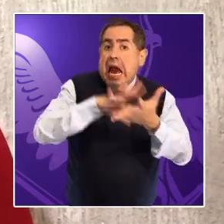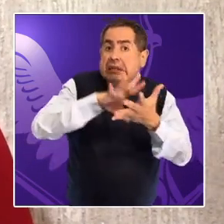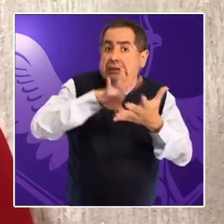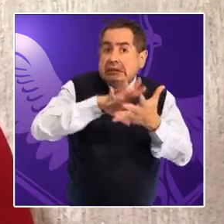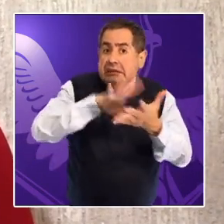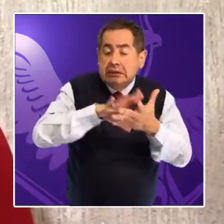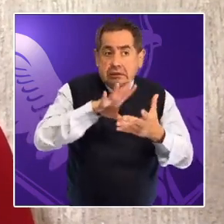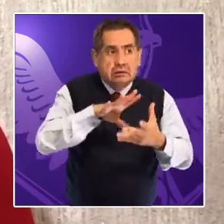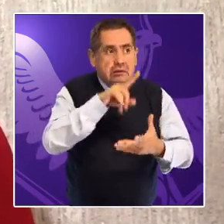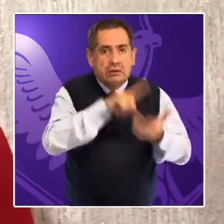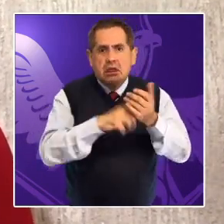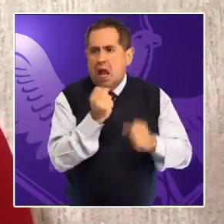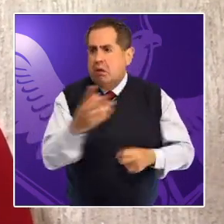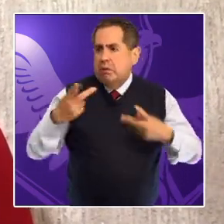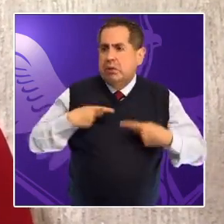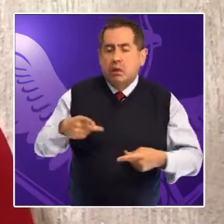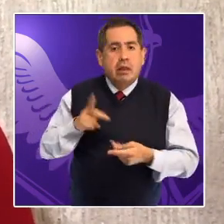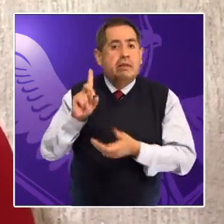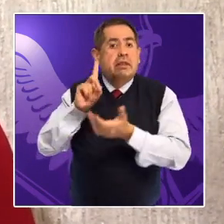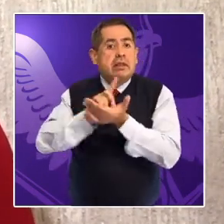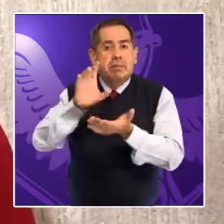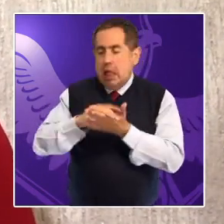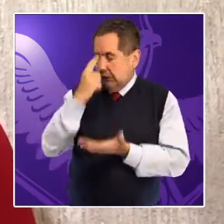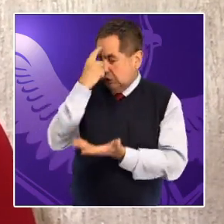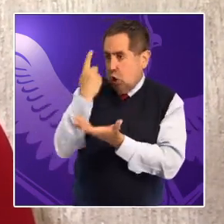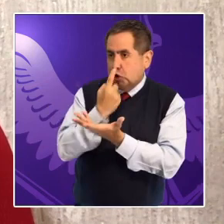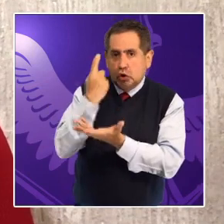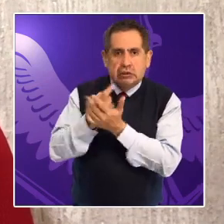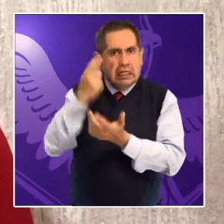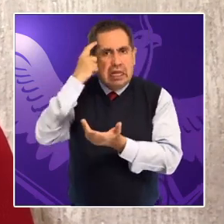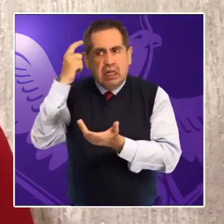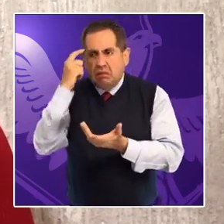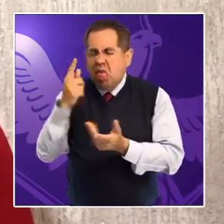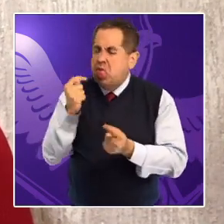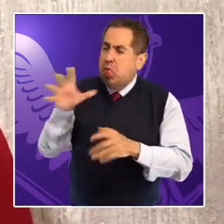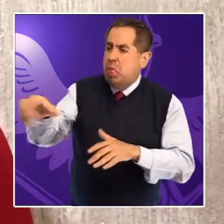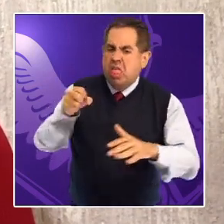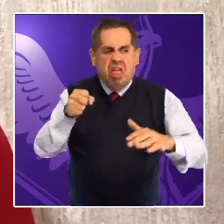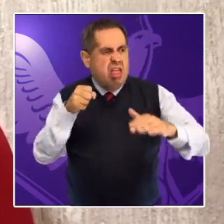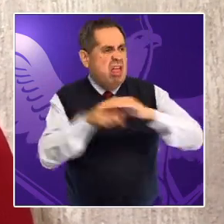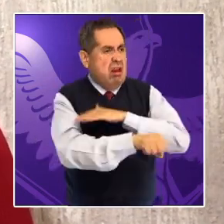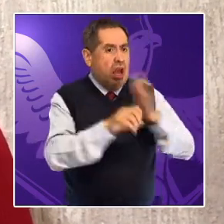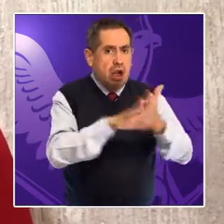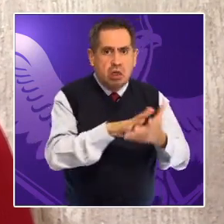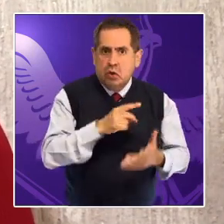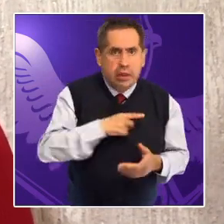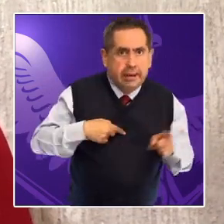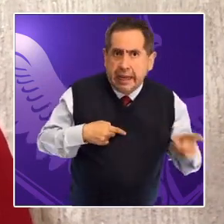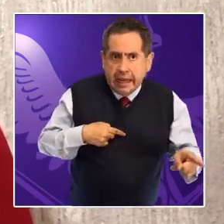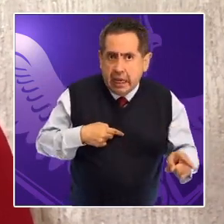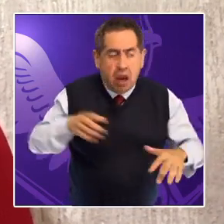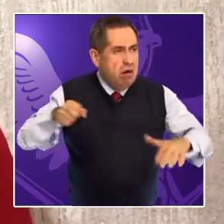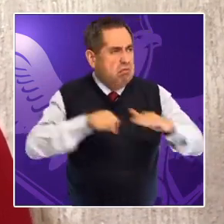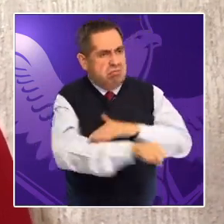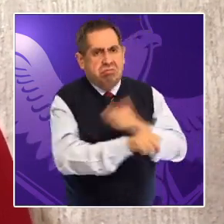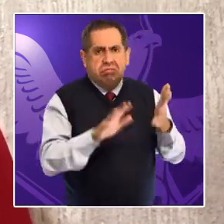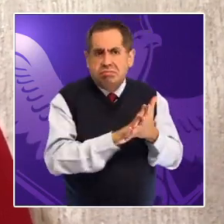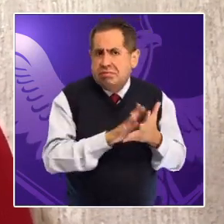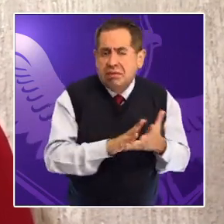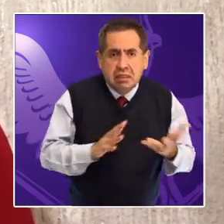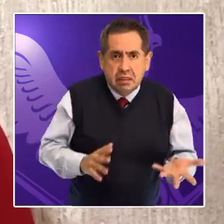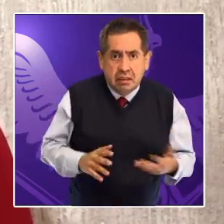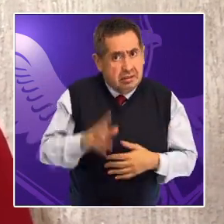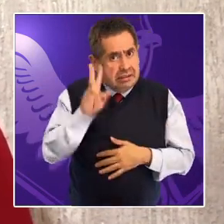que hay muchas personas con discapacidad psicosocial e intelectual que están ahí, que quizá no deberían deberían de estar ahí, y lo mismo pasa. Hay